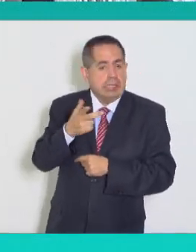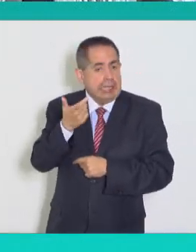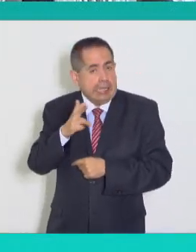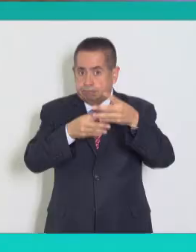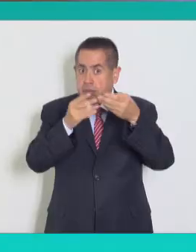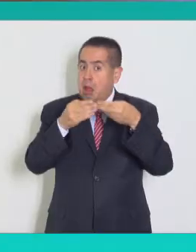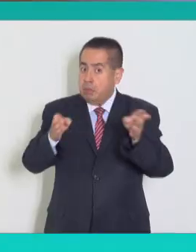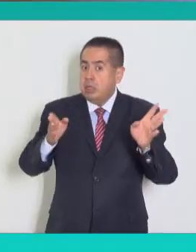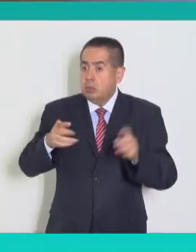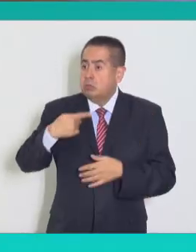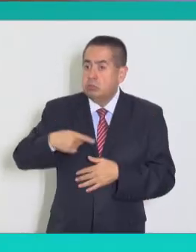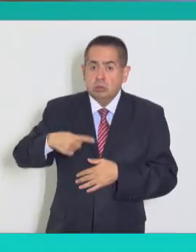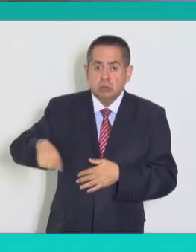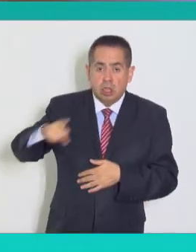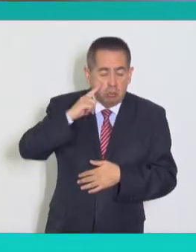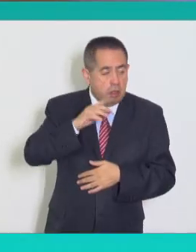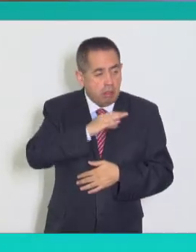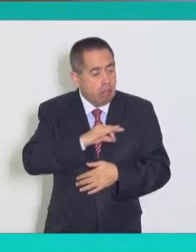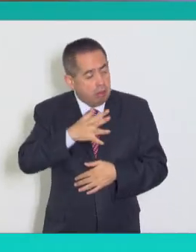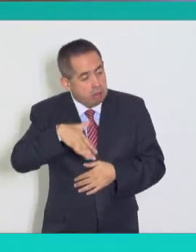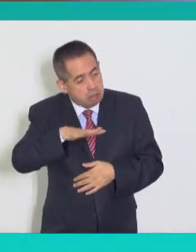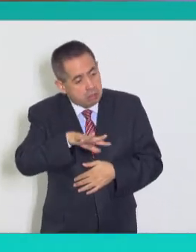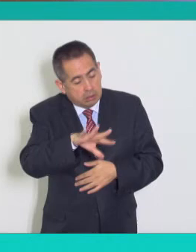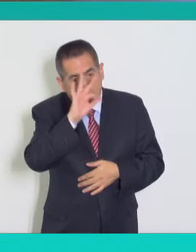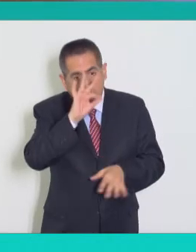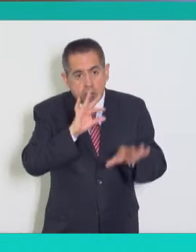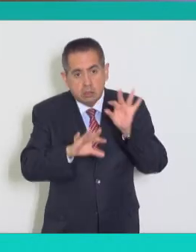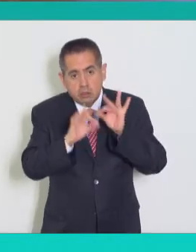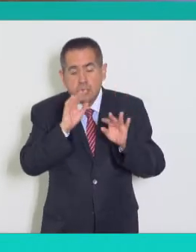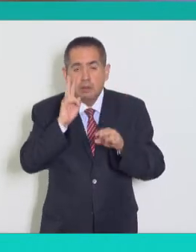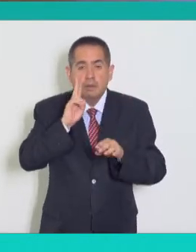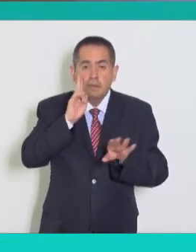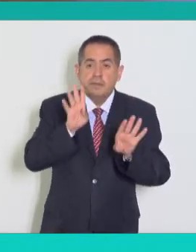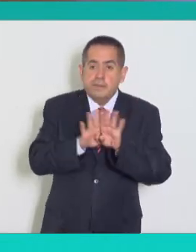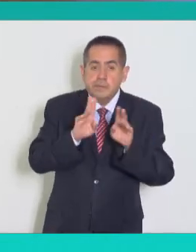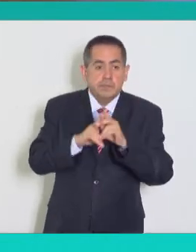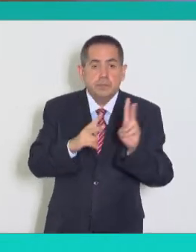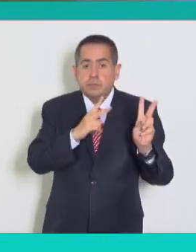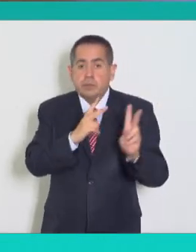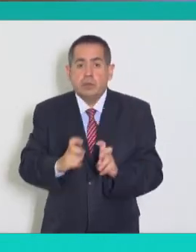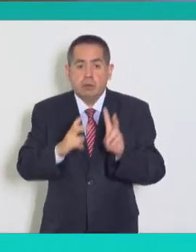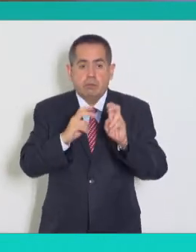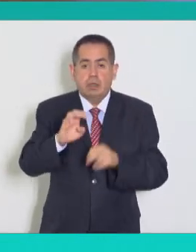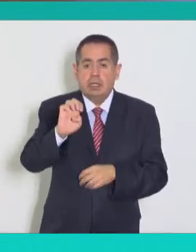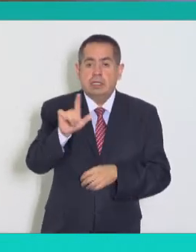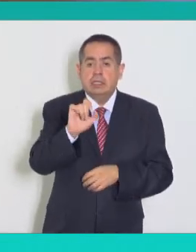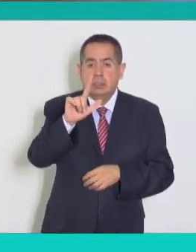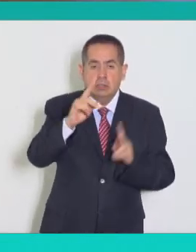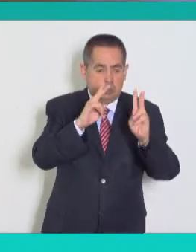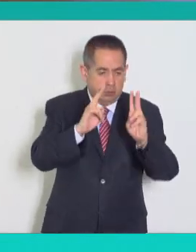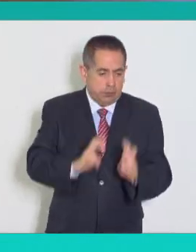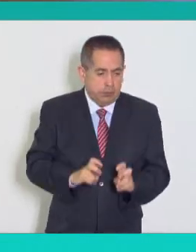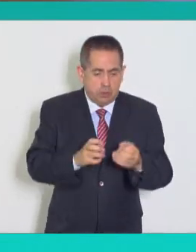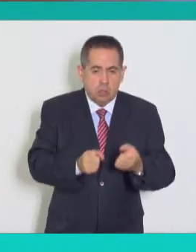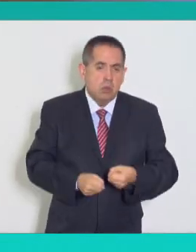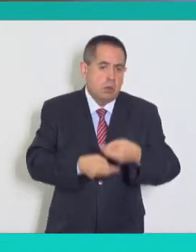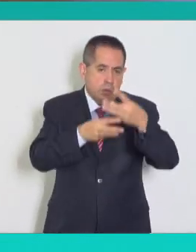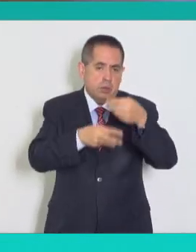de investigación criminal instruyendo le asumir competencia y entre la información solicitada